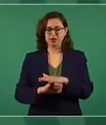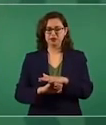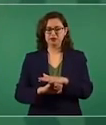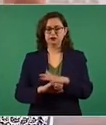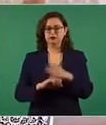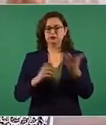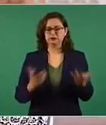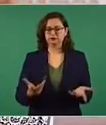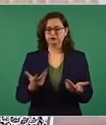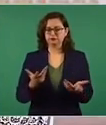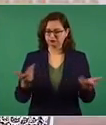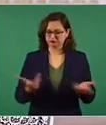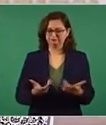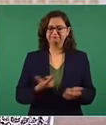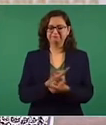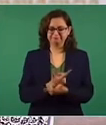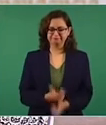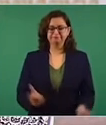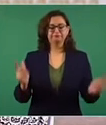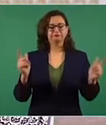como práctica la libertad.